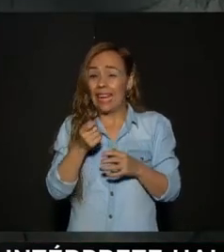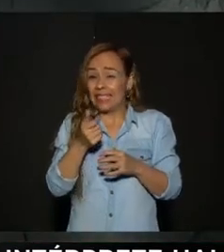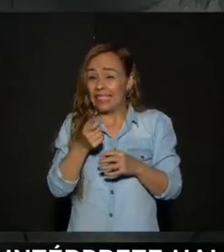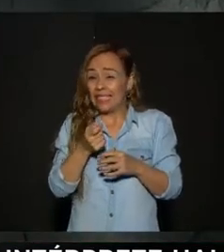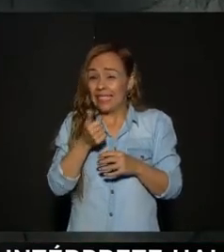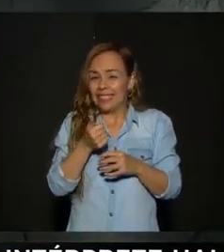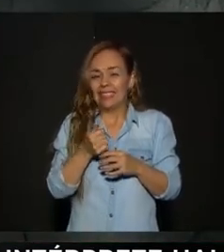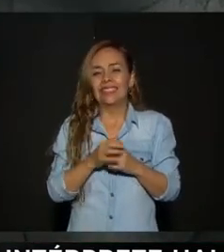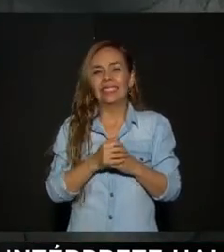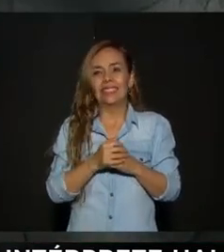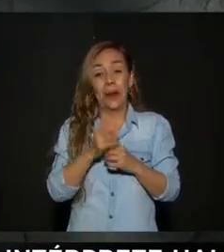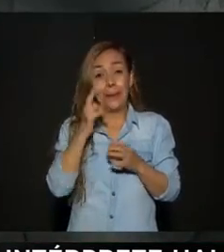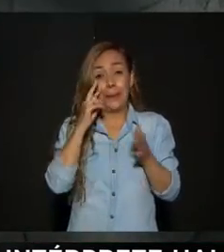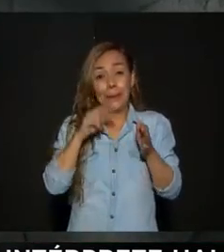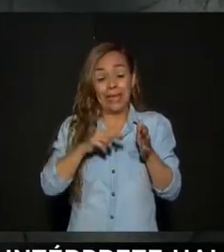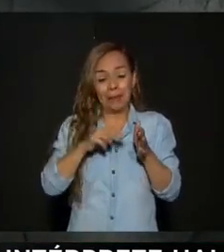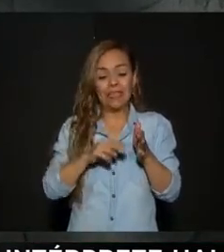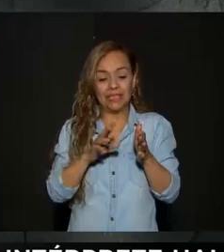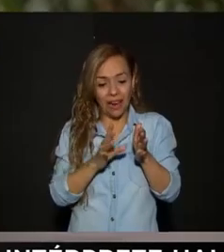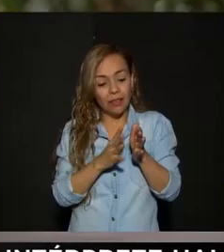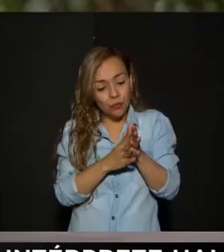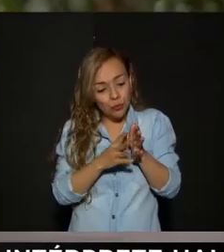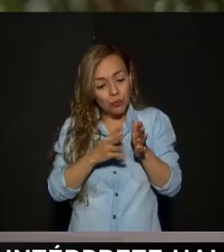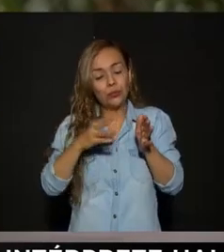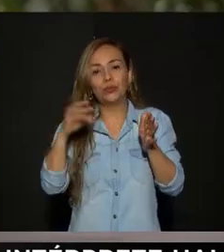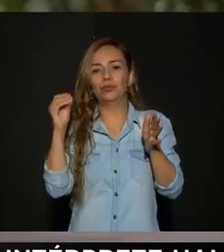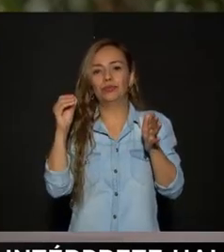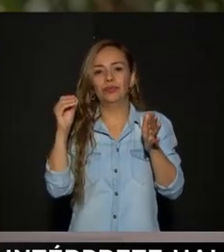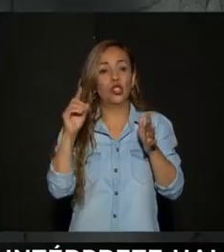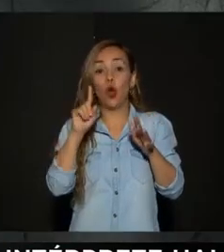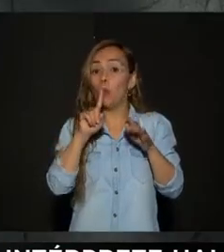Ya casi está, mire, mire, se está despegando de la coca por lo menos.